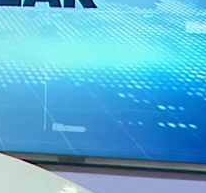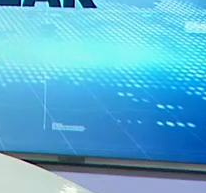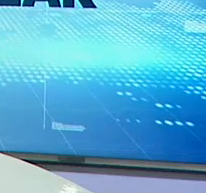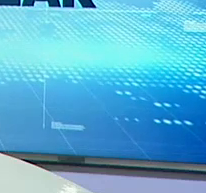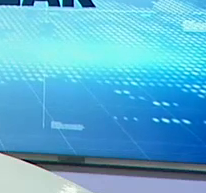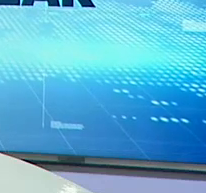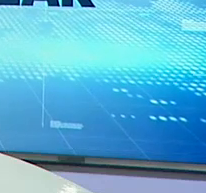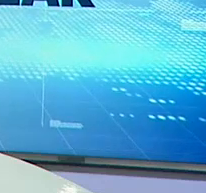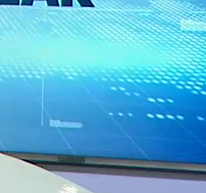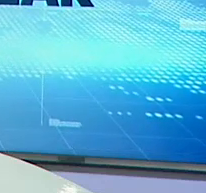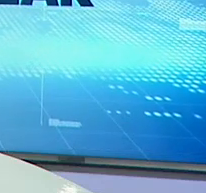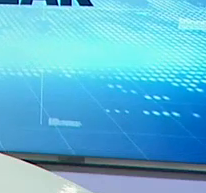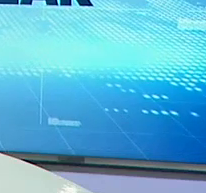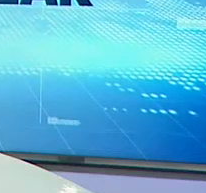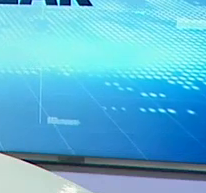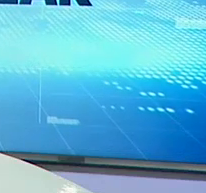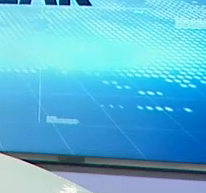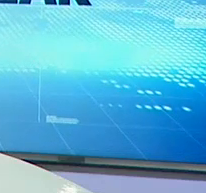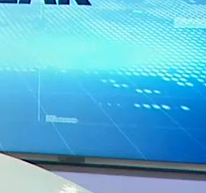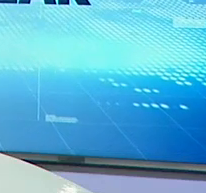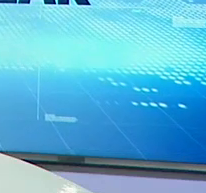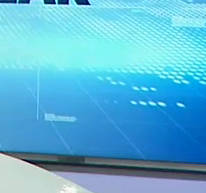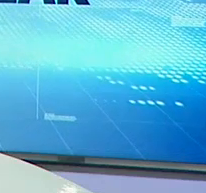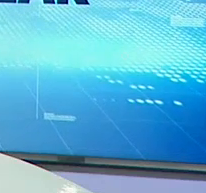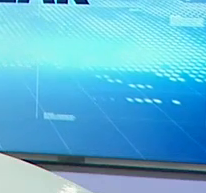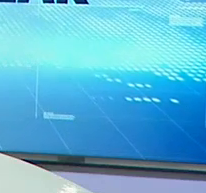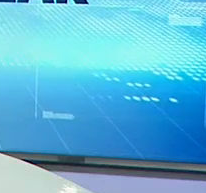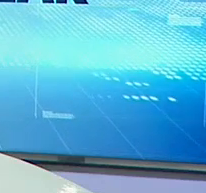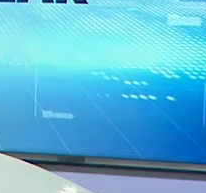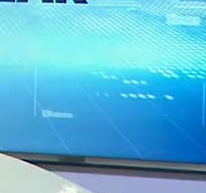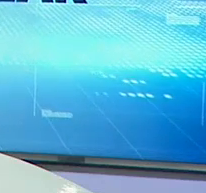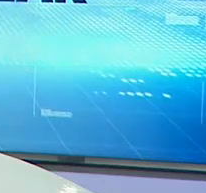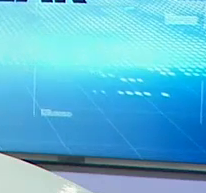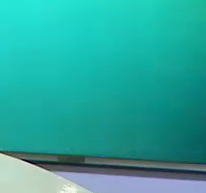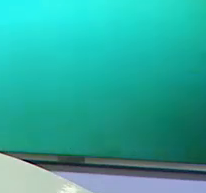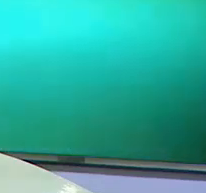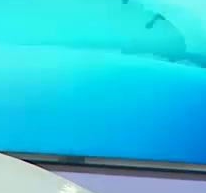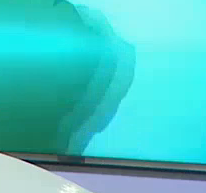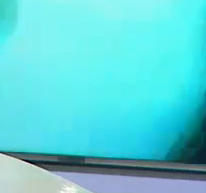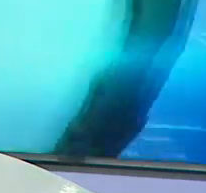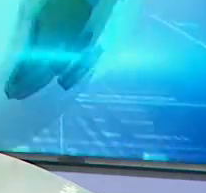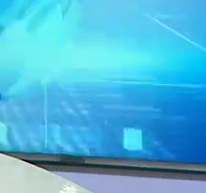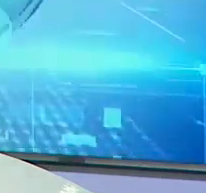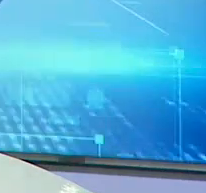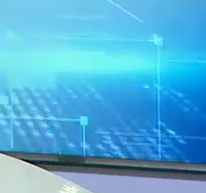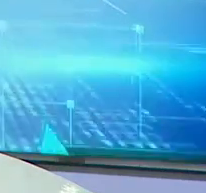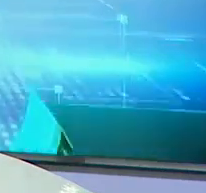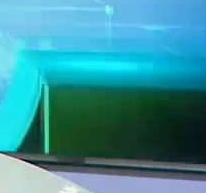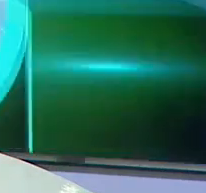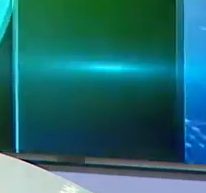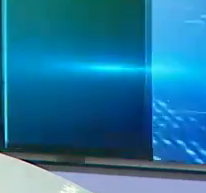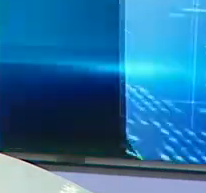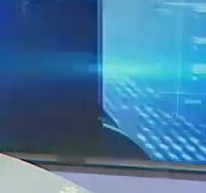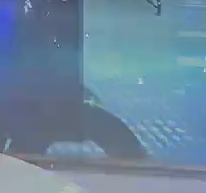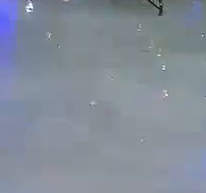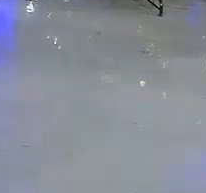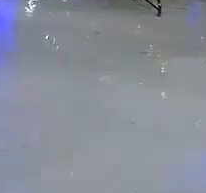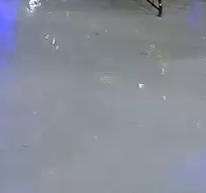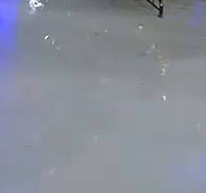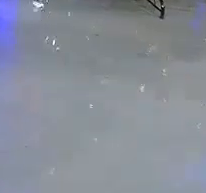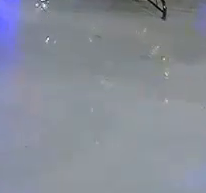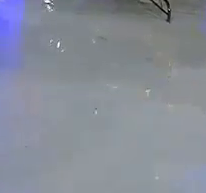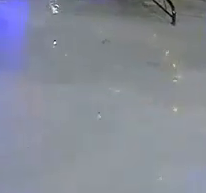Agradecemos su amable sintonía y los invitamos a permanecer en nuestro canal, pues ya están listos nuestros compañeros de COP. Buenas noches.